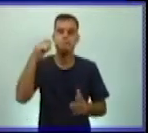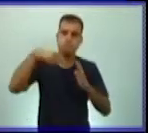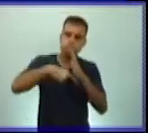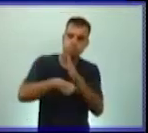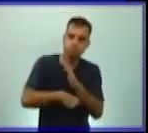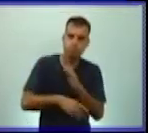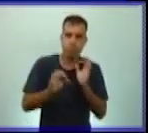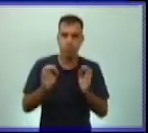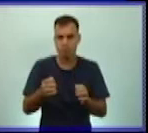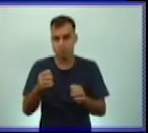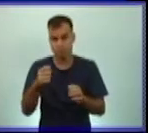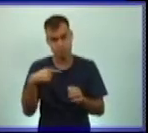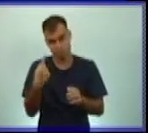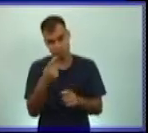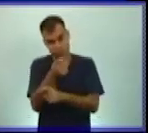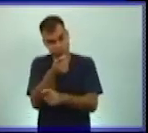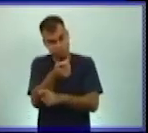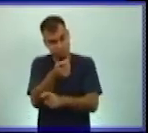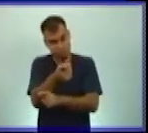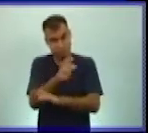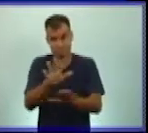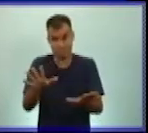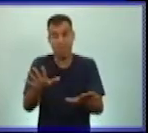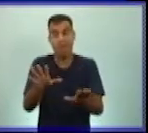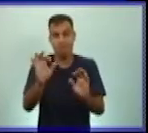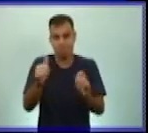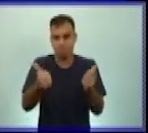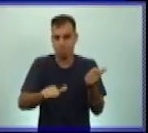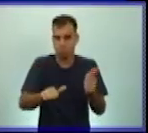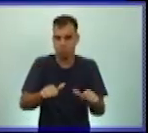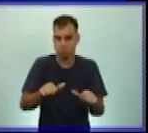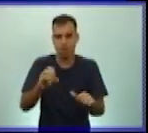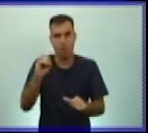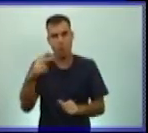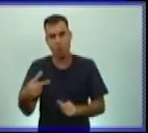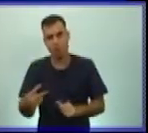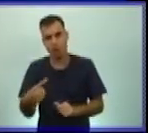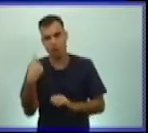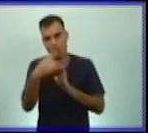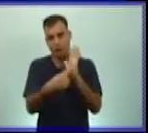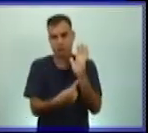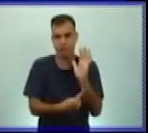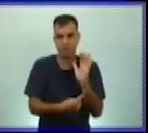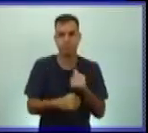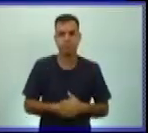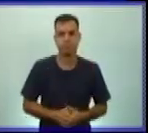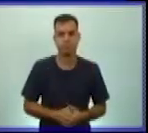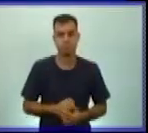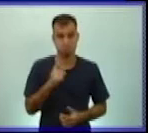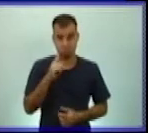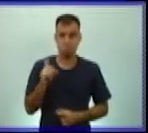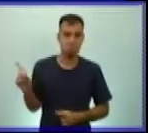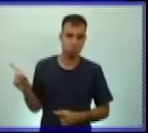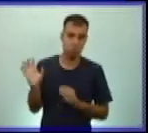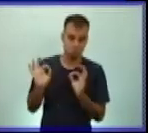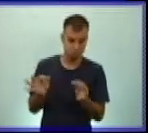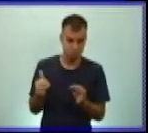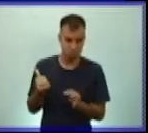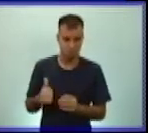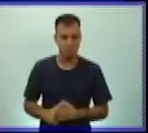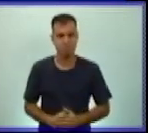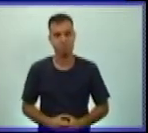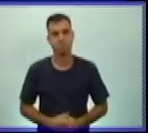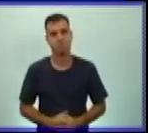hemos visto con respecto a las propiedades químicas del dioxígeno. Son los ejercicios 2.41, 2.42